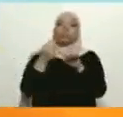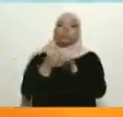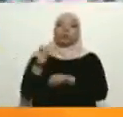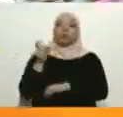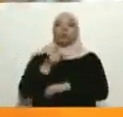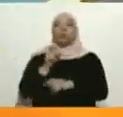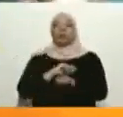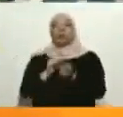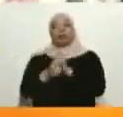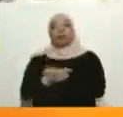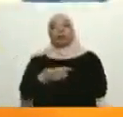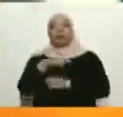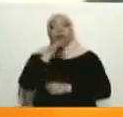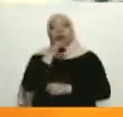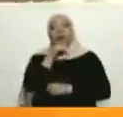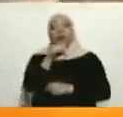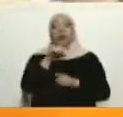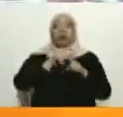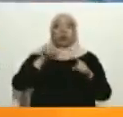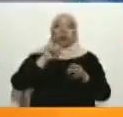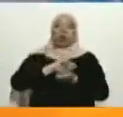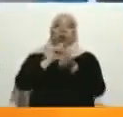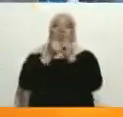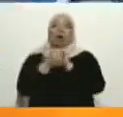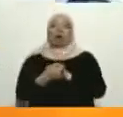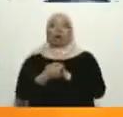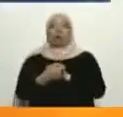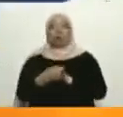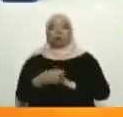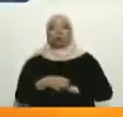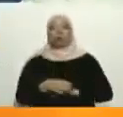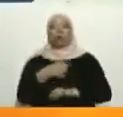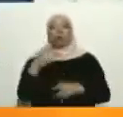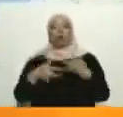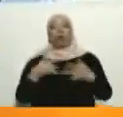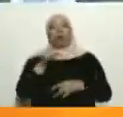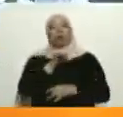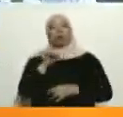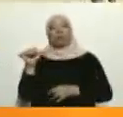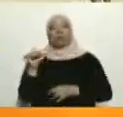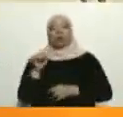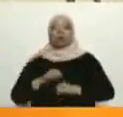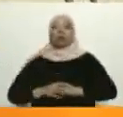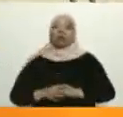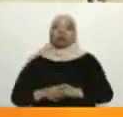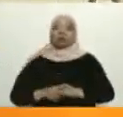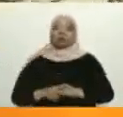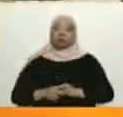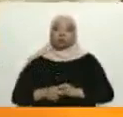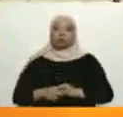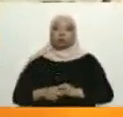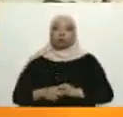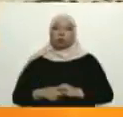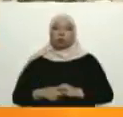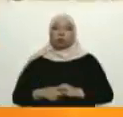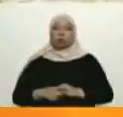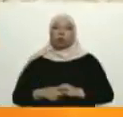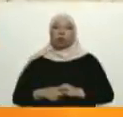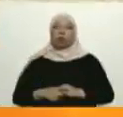necesaria para cambiar la Guaya y toda la renovaciones sistema teleférico esta semana señora vicepresidenta tuvimos en